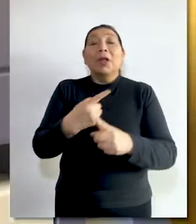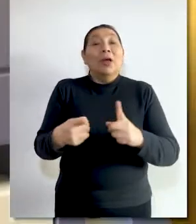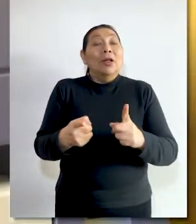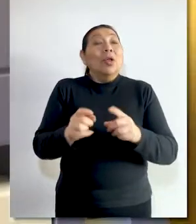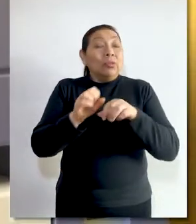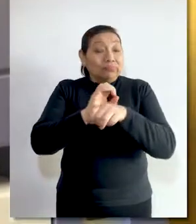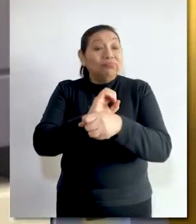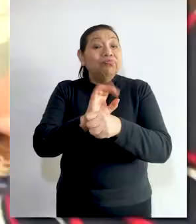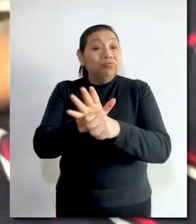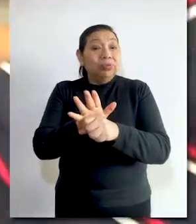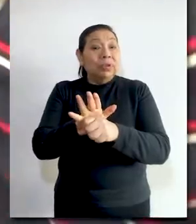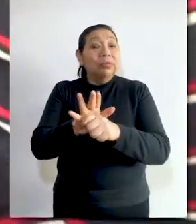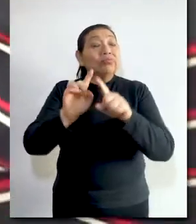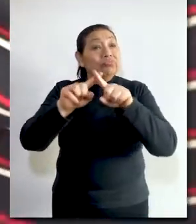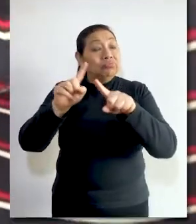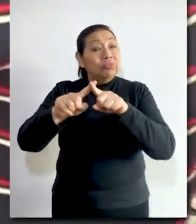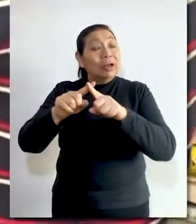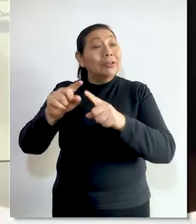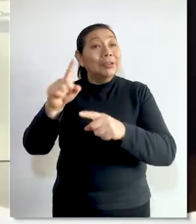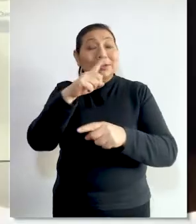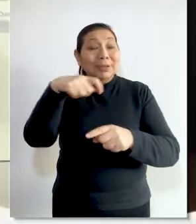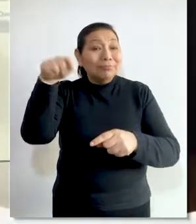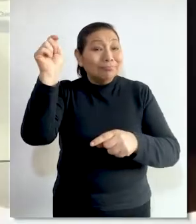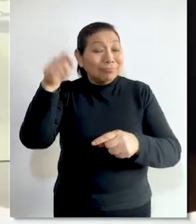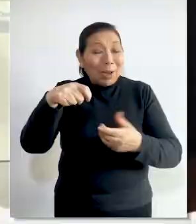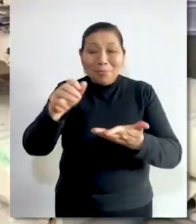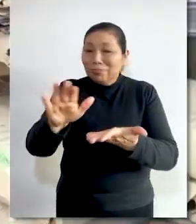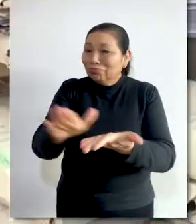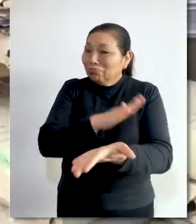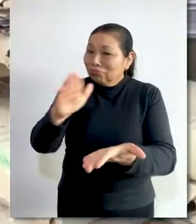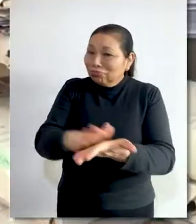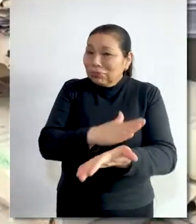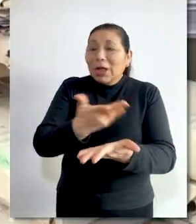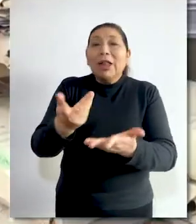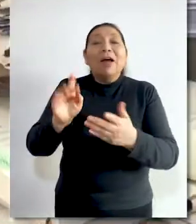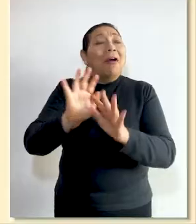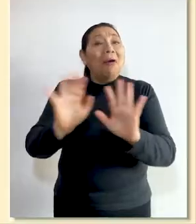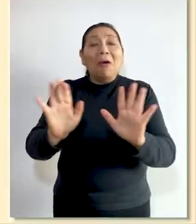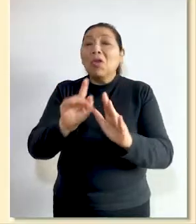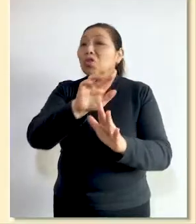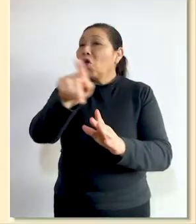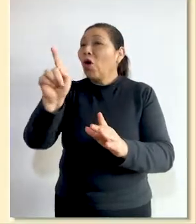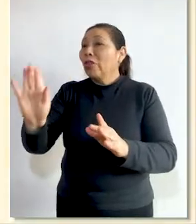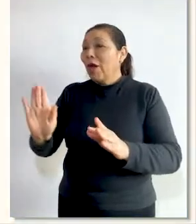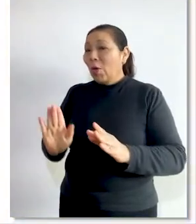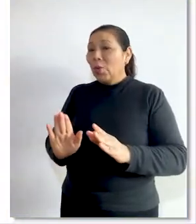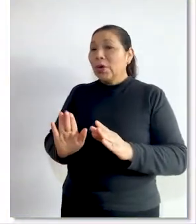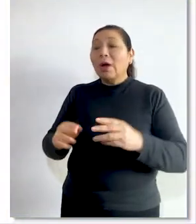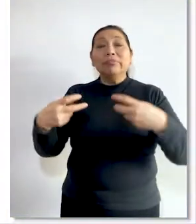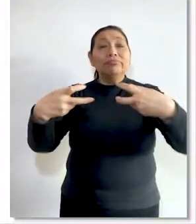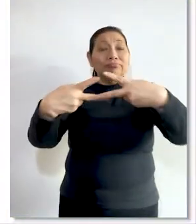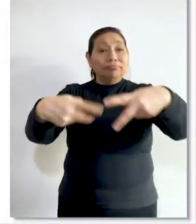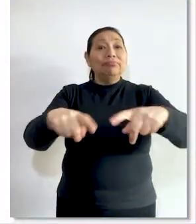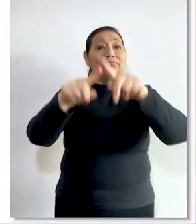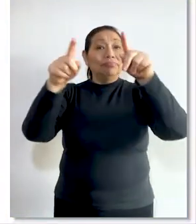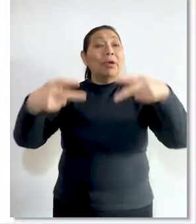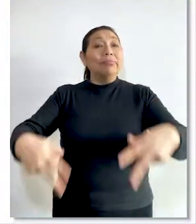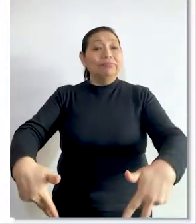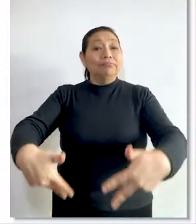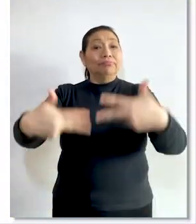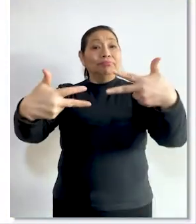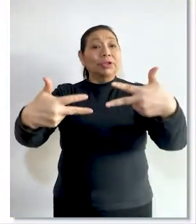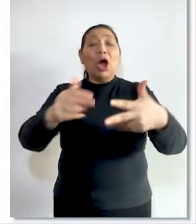asimismo durante la pandemia se digitalizó el 100 por ciento de los expedientes físicos y se implementó una ventanilla virtual